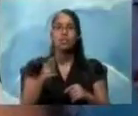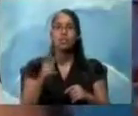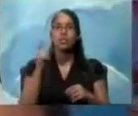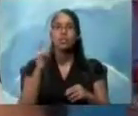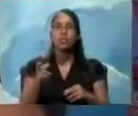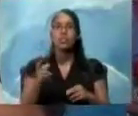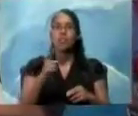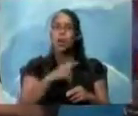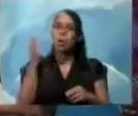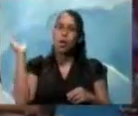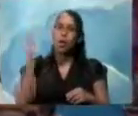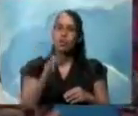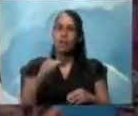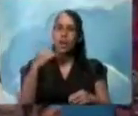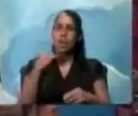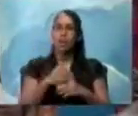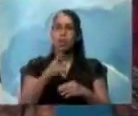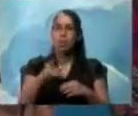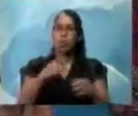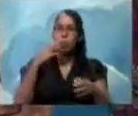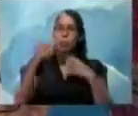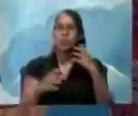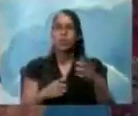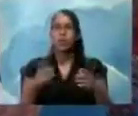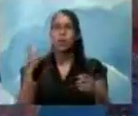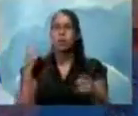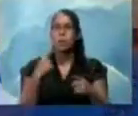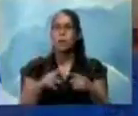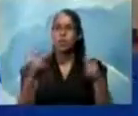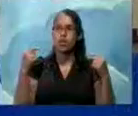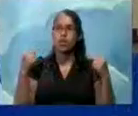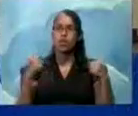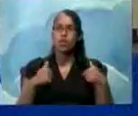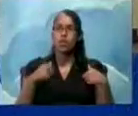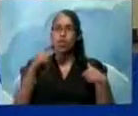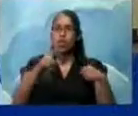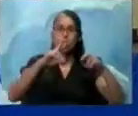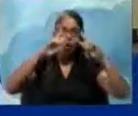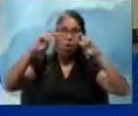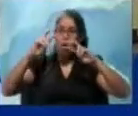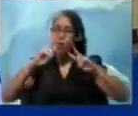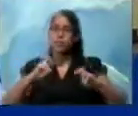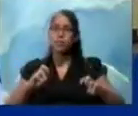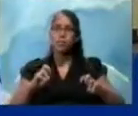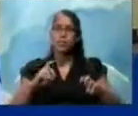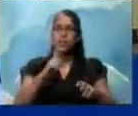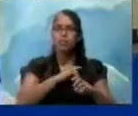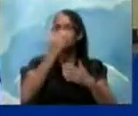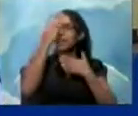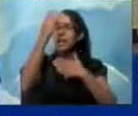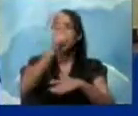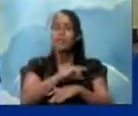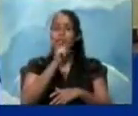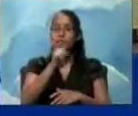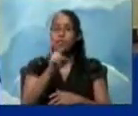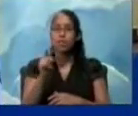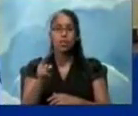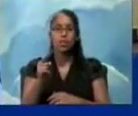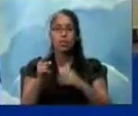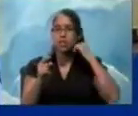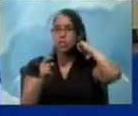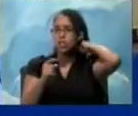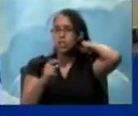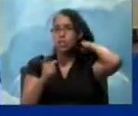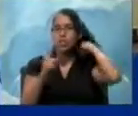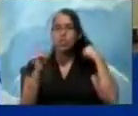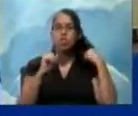ustedes me lo trajeron como perturbador, pero yo lo he examinado delante de ustedes y